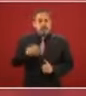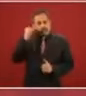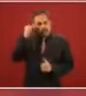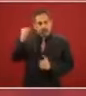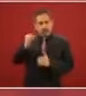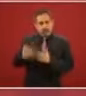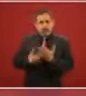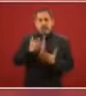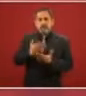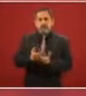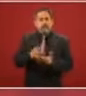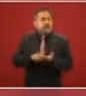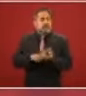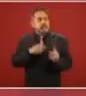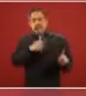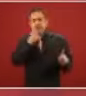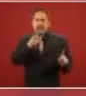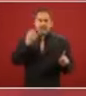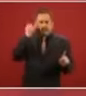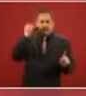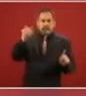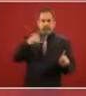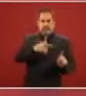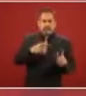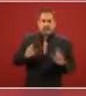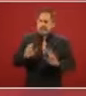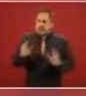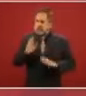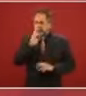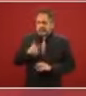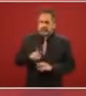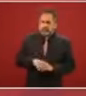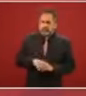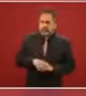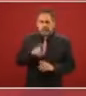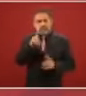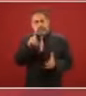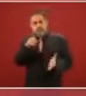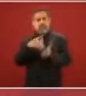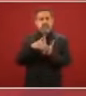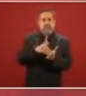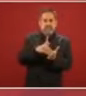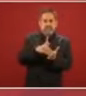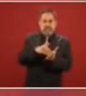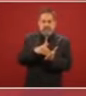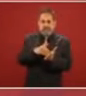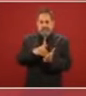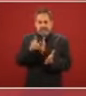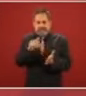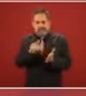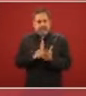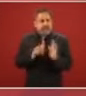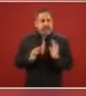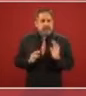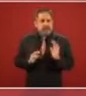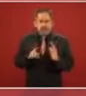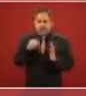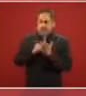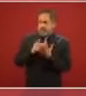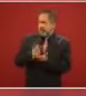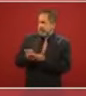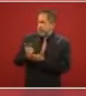propusieron, uno de ellos, que por qué no mejor 1,000 ¿sí?